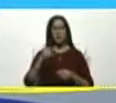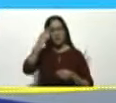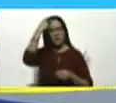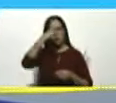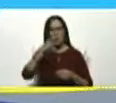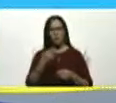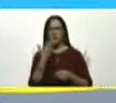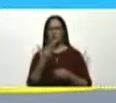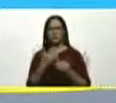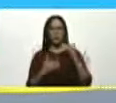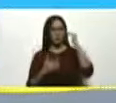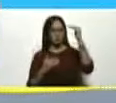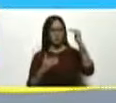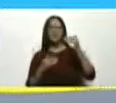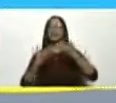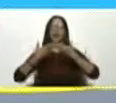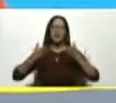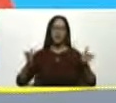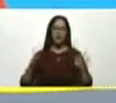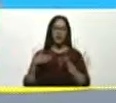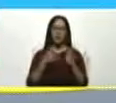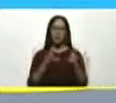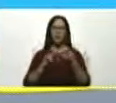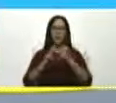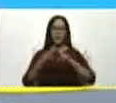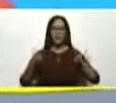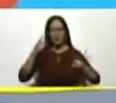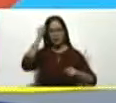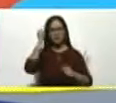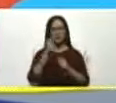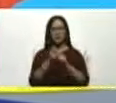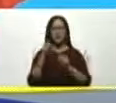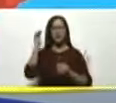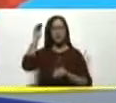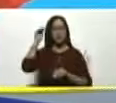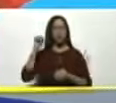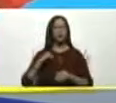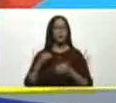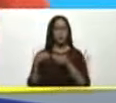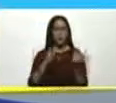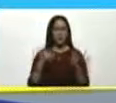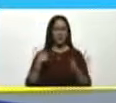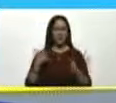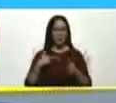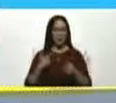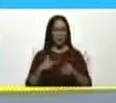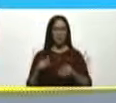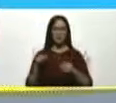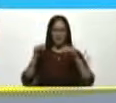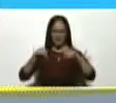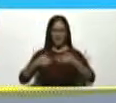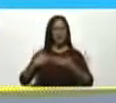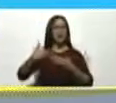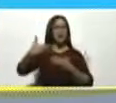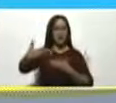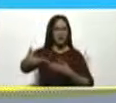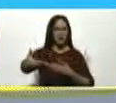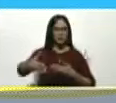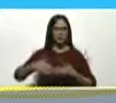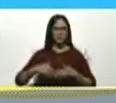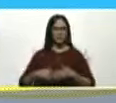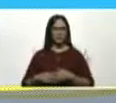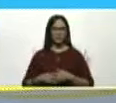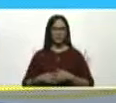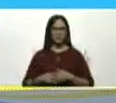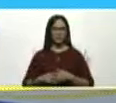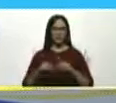abierto camino de esperanza, de paz y de futuro, que son los caminos que tenemos marcados de aquí en adelante.